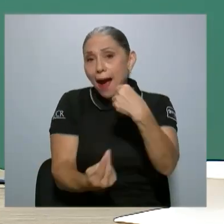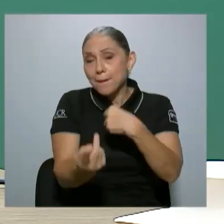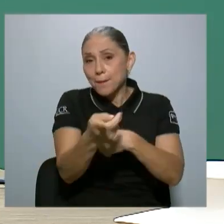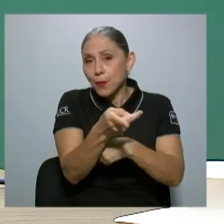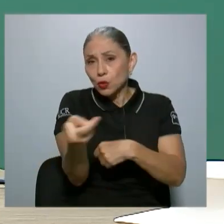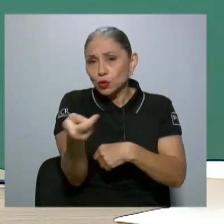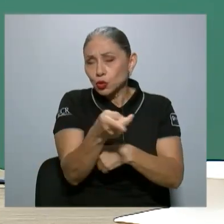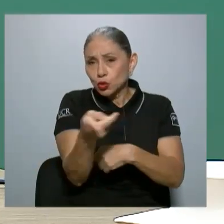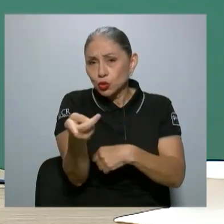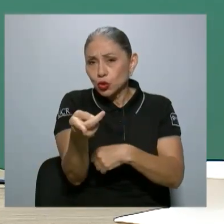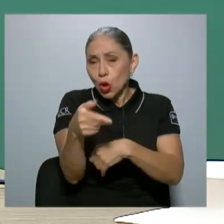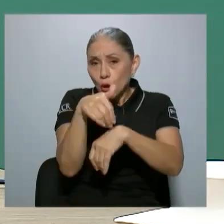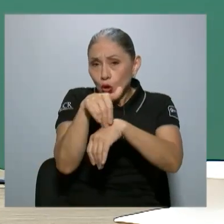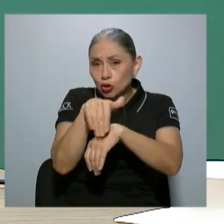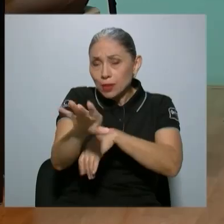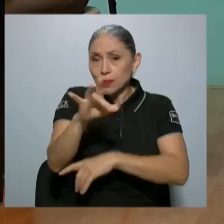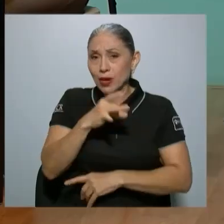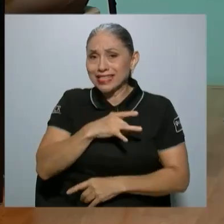mi memoria no me engaña, a Chile,